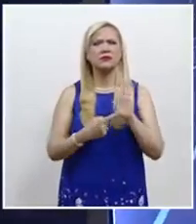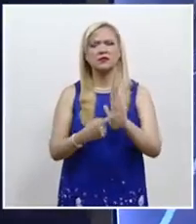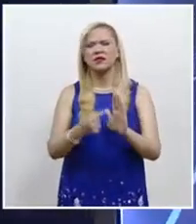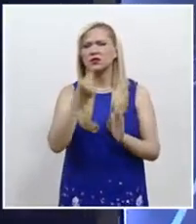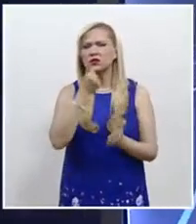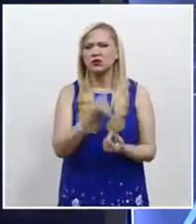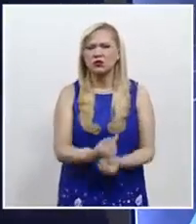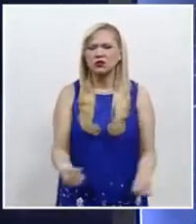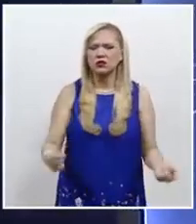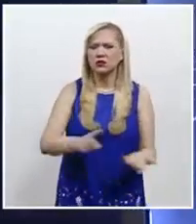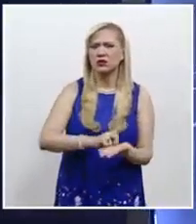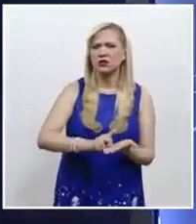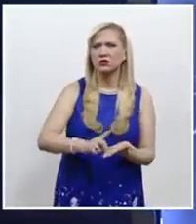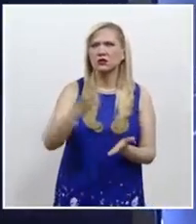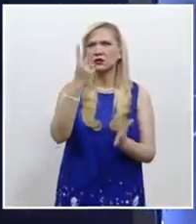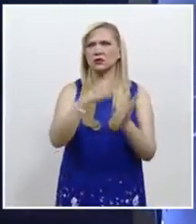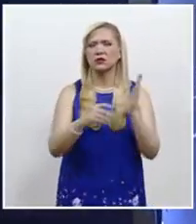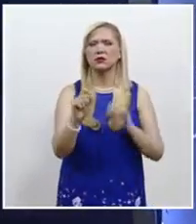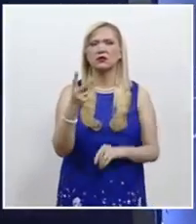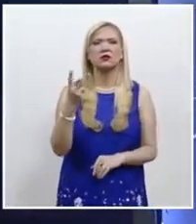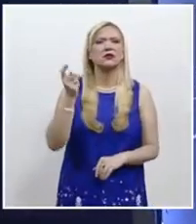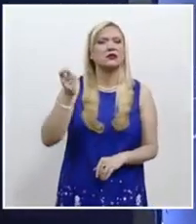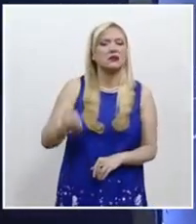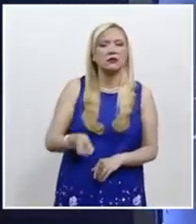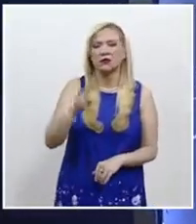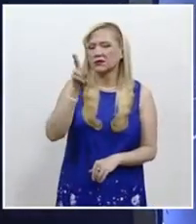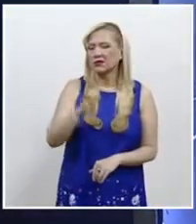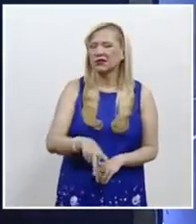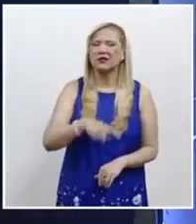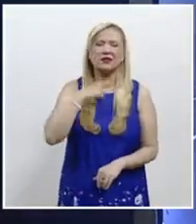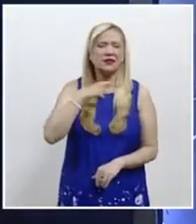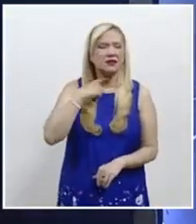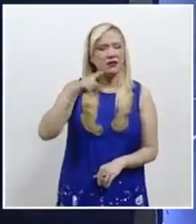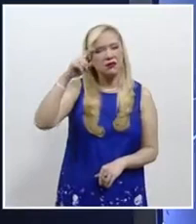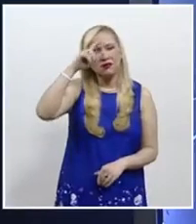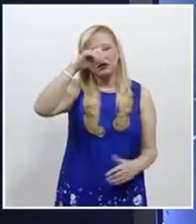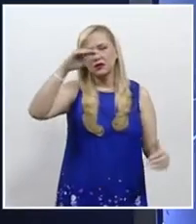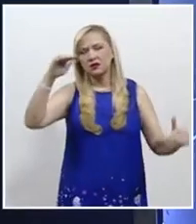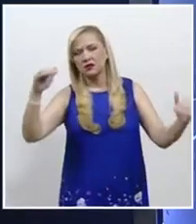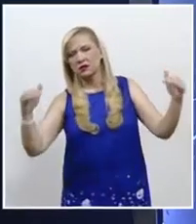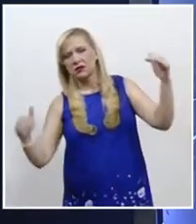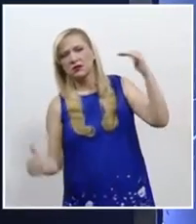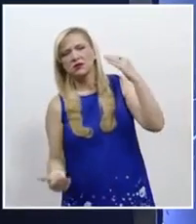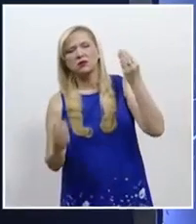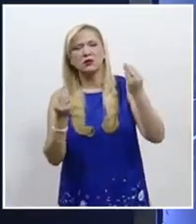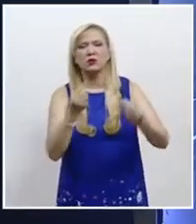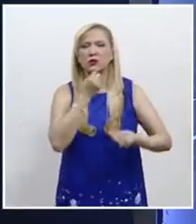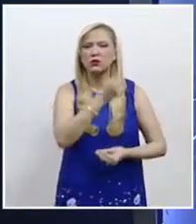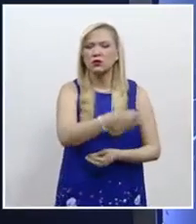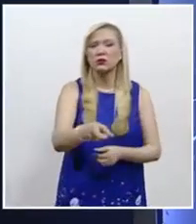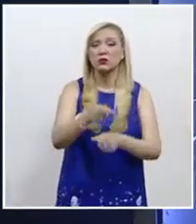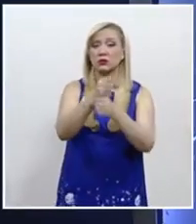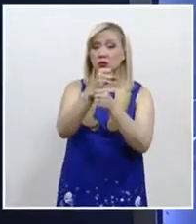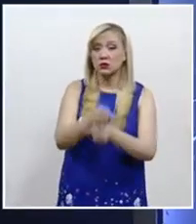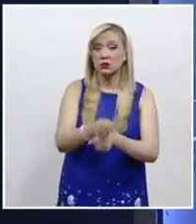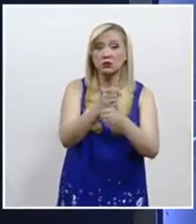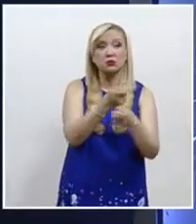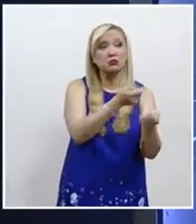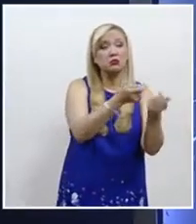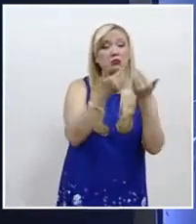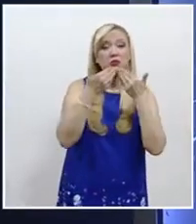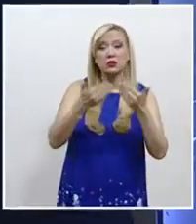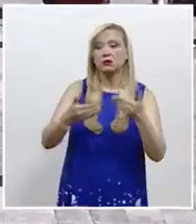de la Niñez 2022, se advirtió la precaria situación de desigualdad en que se encuentra la infancia en nuestro